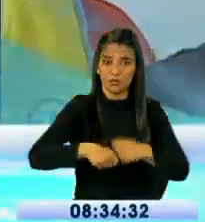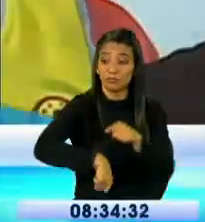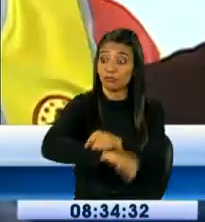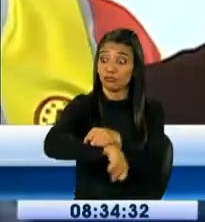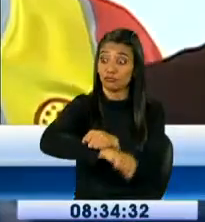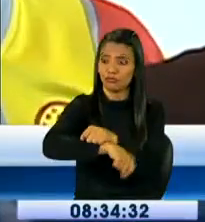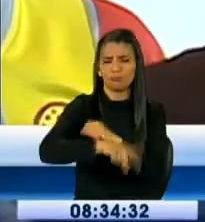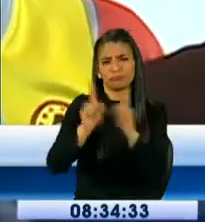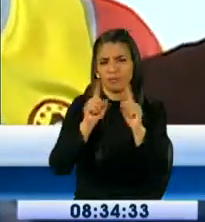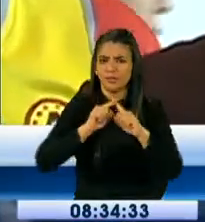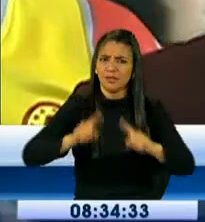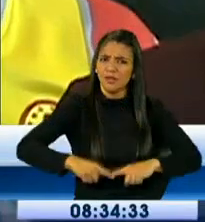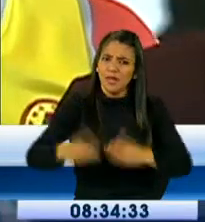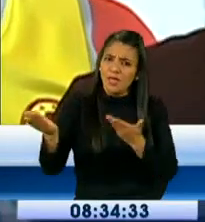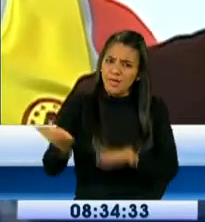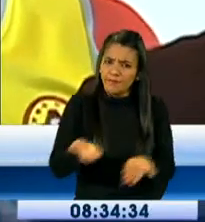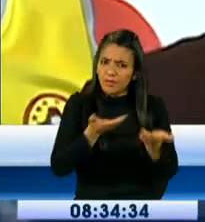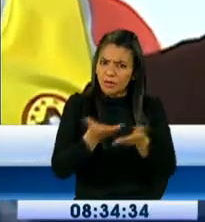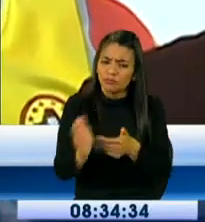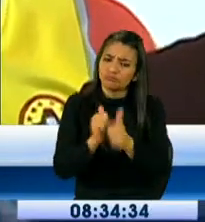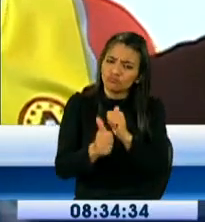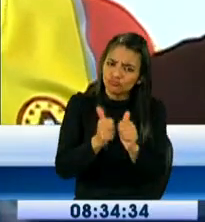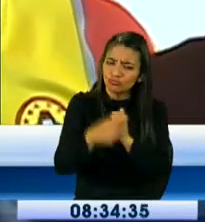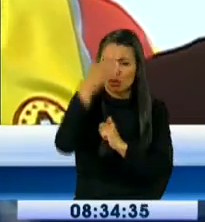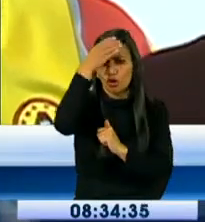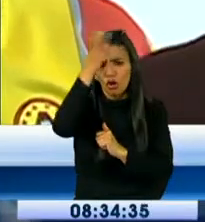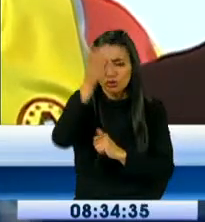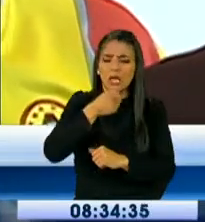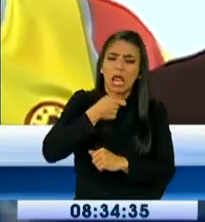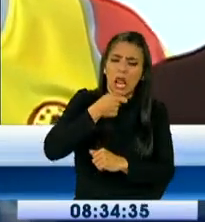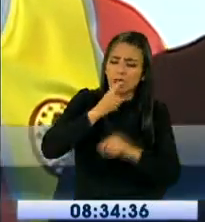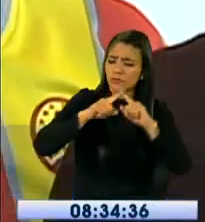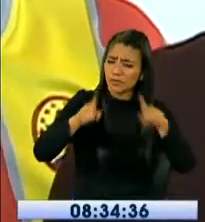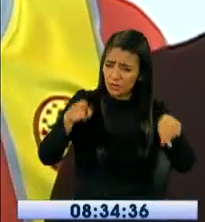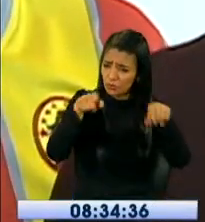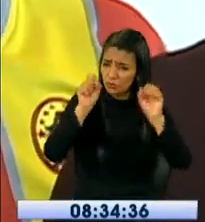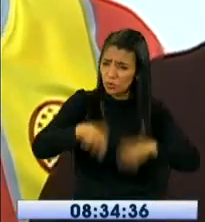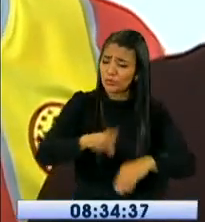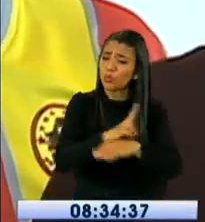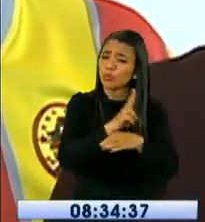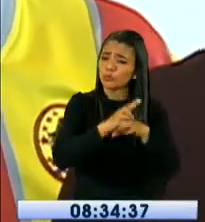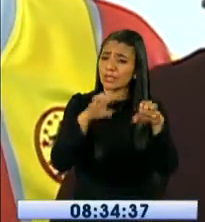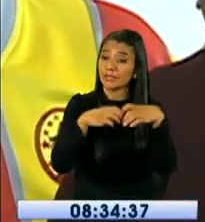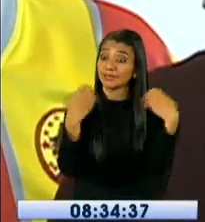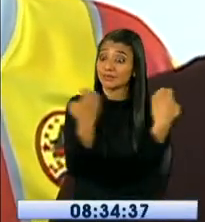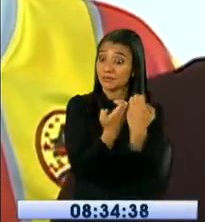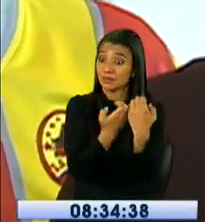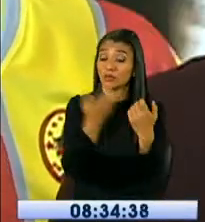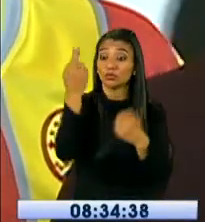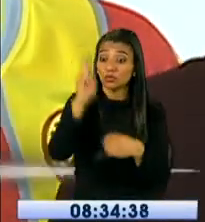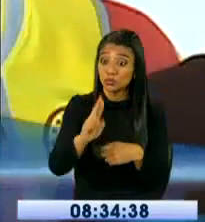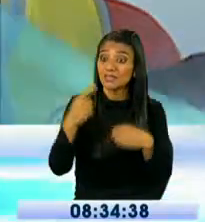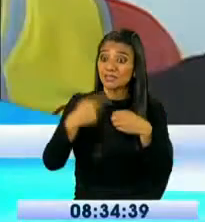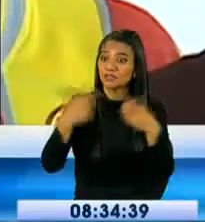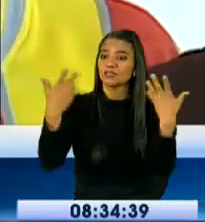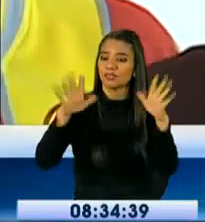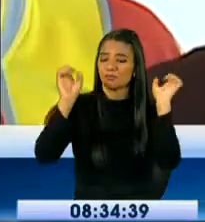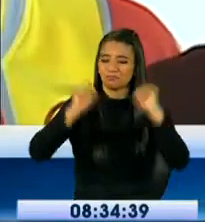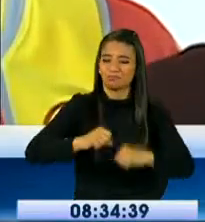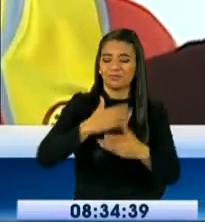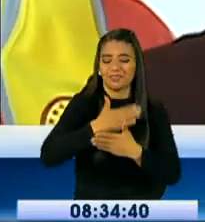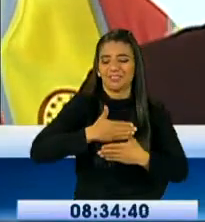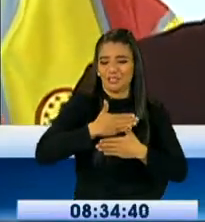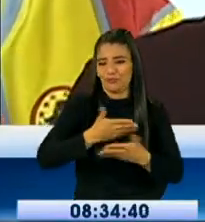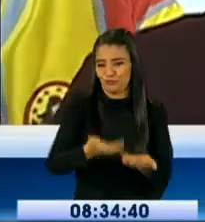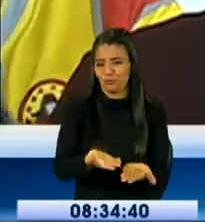partidos de fútbol, sino distintos eventos deportivos, culturales, conciertos, en donde el sur de Quito va a poder disfrutar